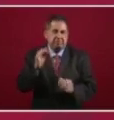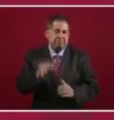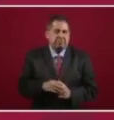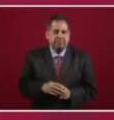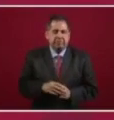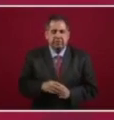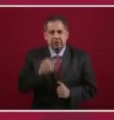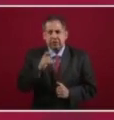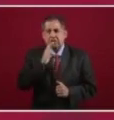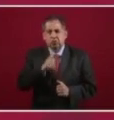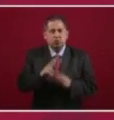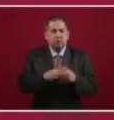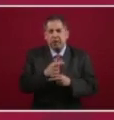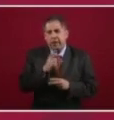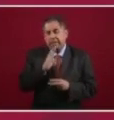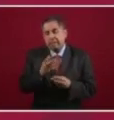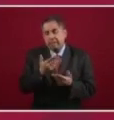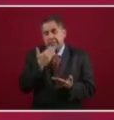y resuelvan bien.